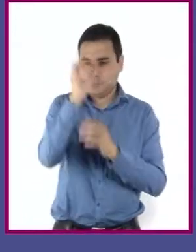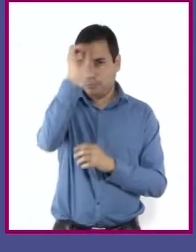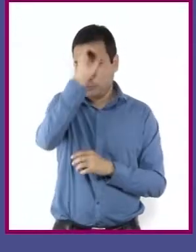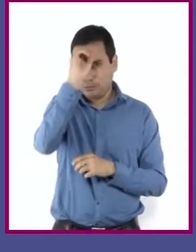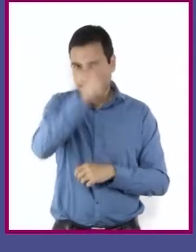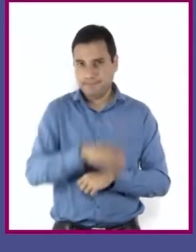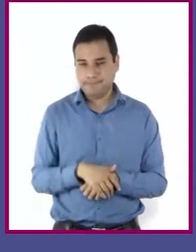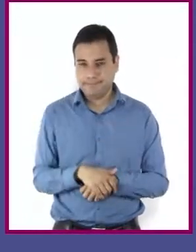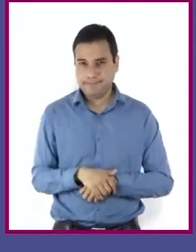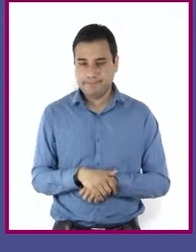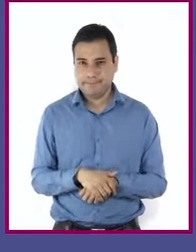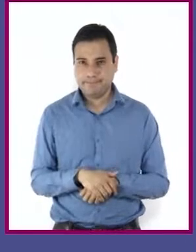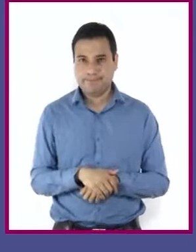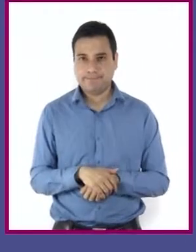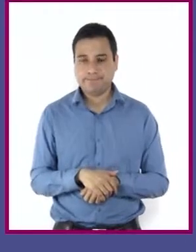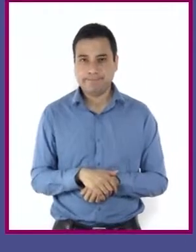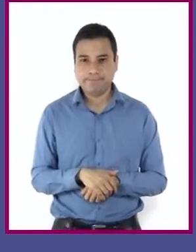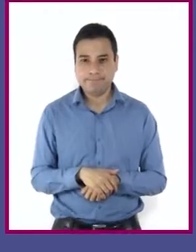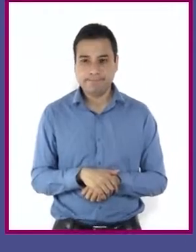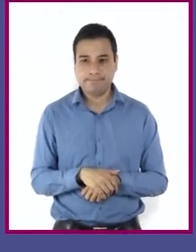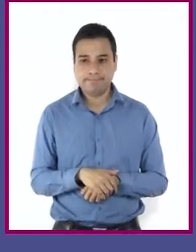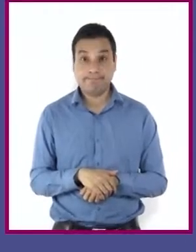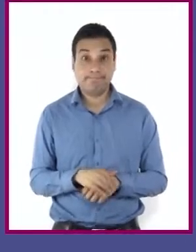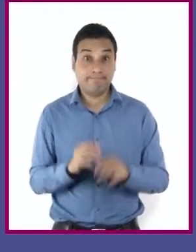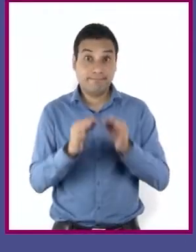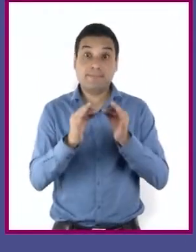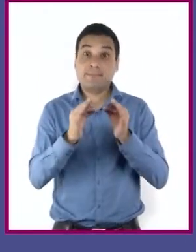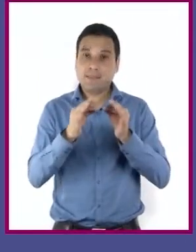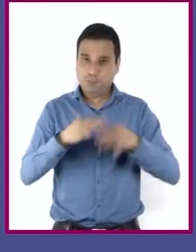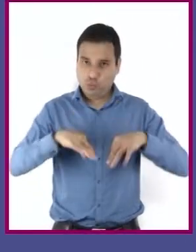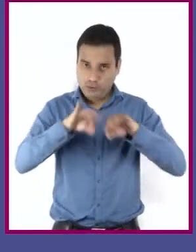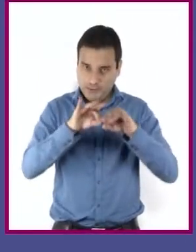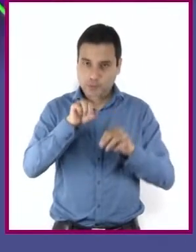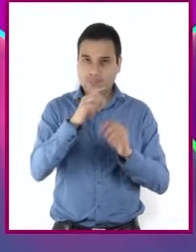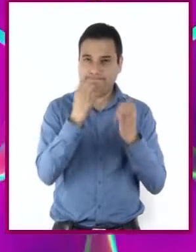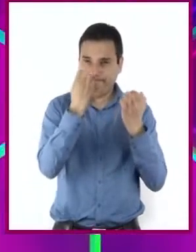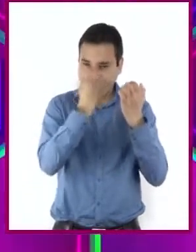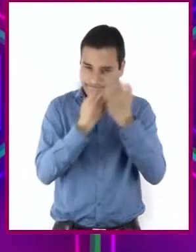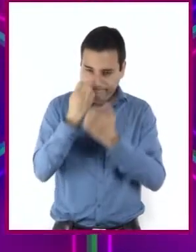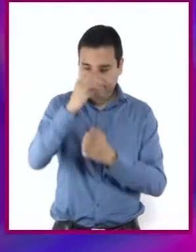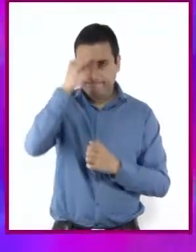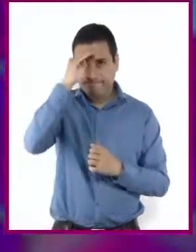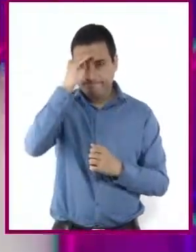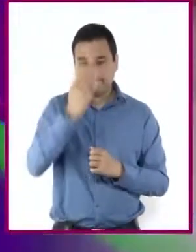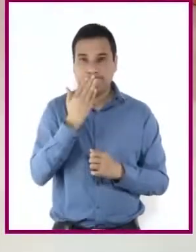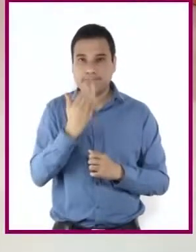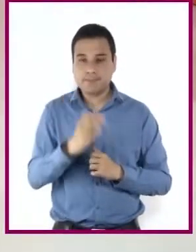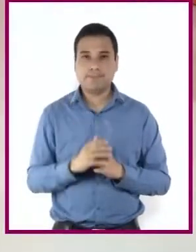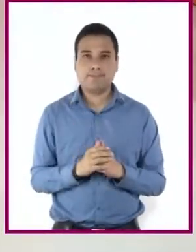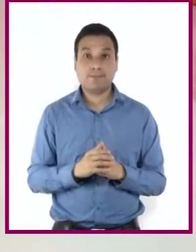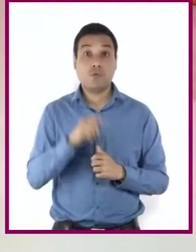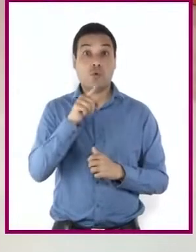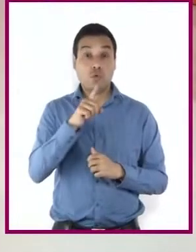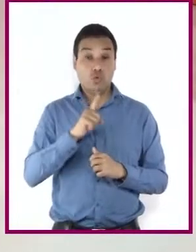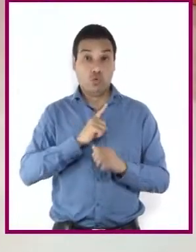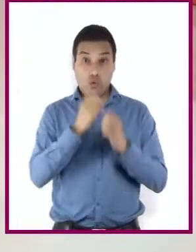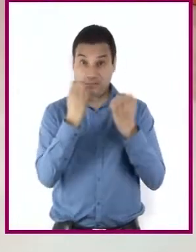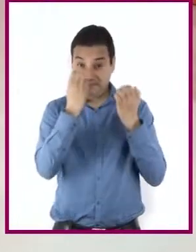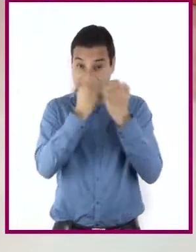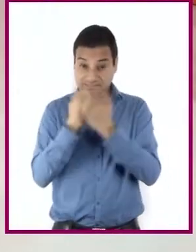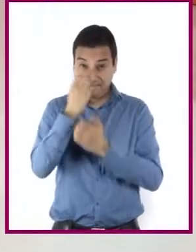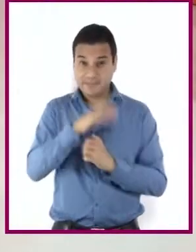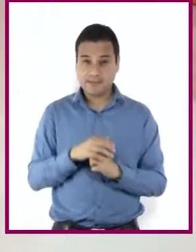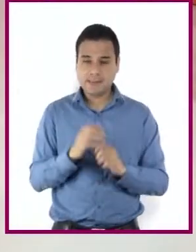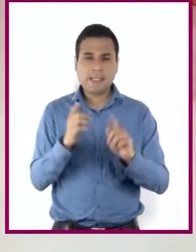resultados. En este caso, es importante ser crítico y reflexivo. Para autoevaluarse, lo